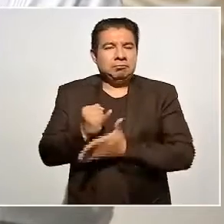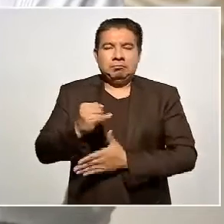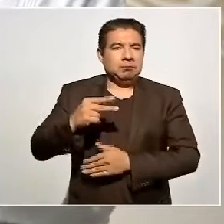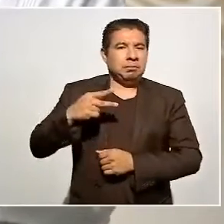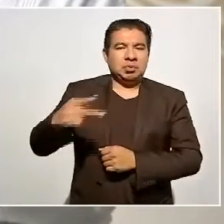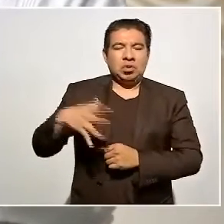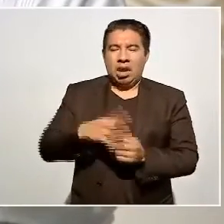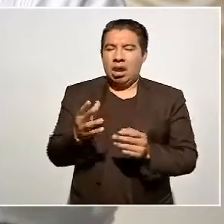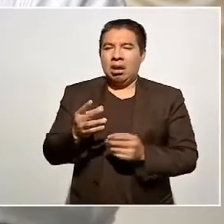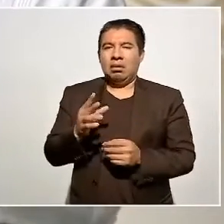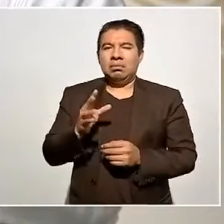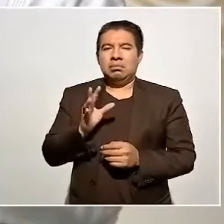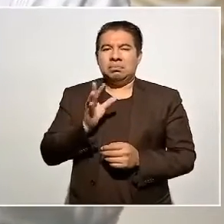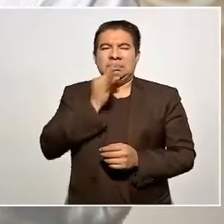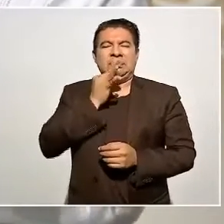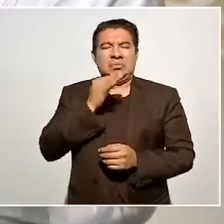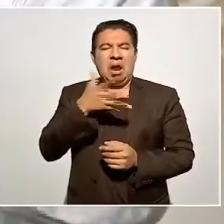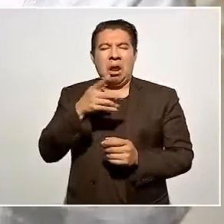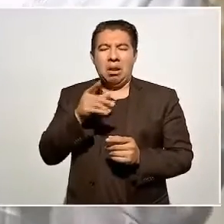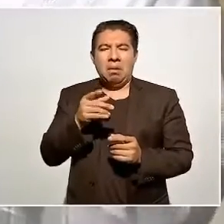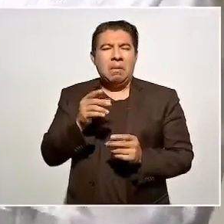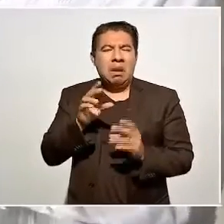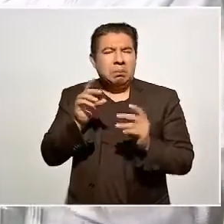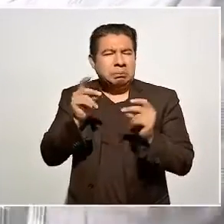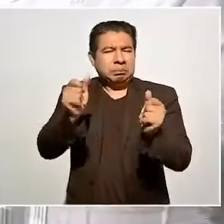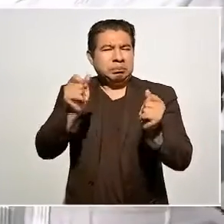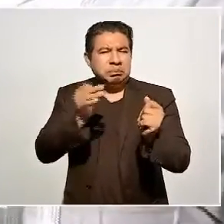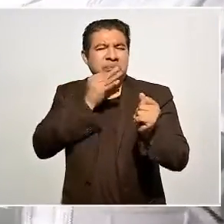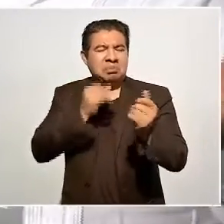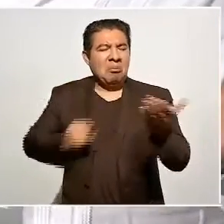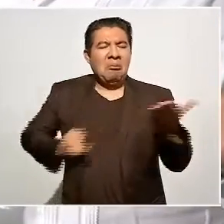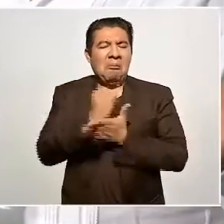De la noche a la mañana, en un abrir y cerrar de ojos,